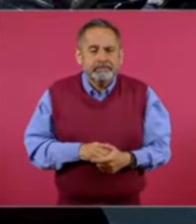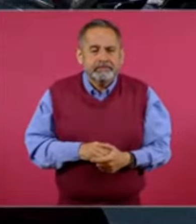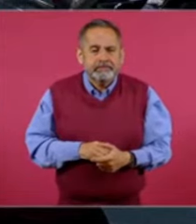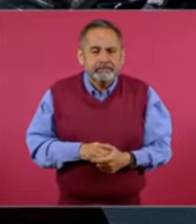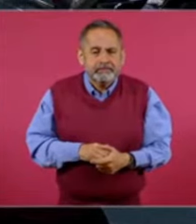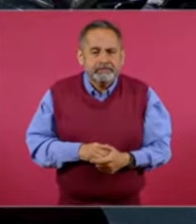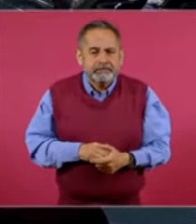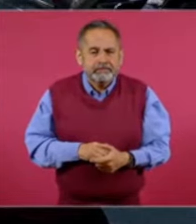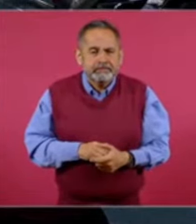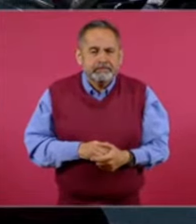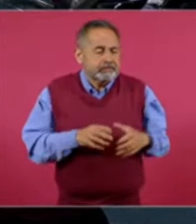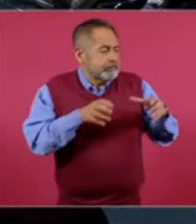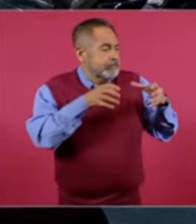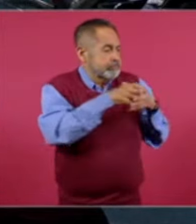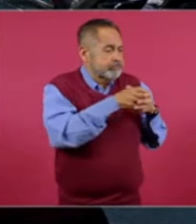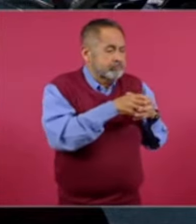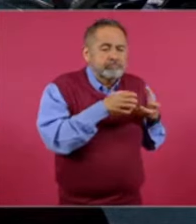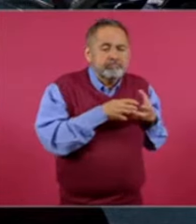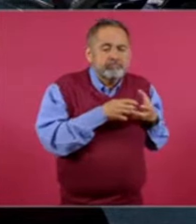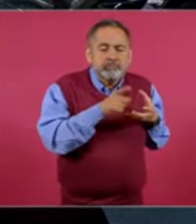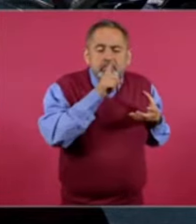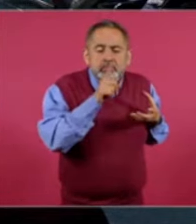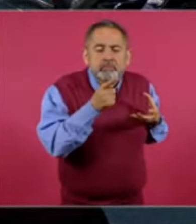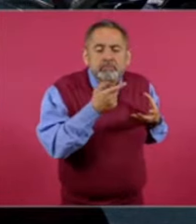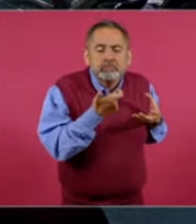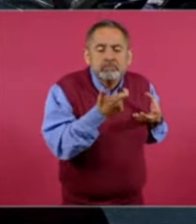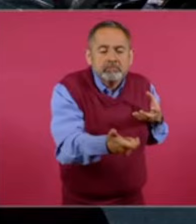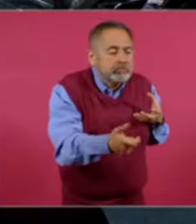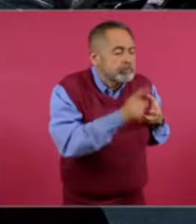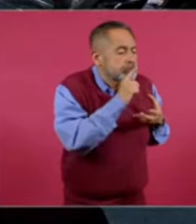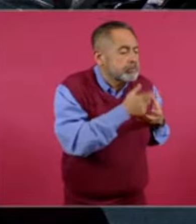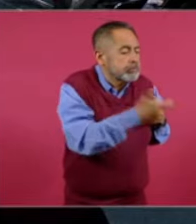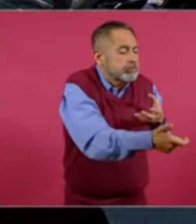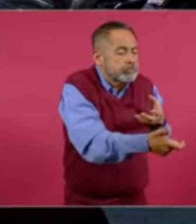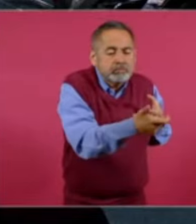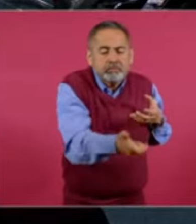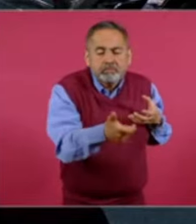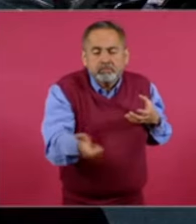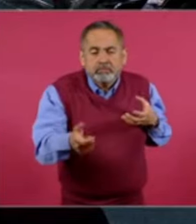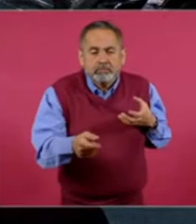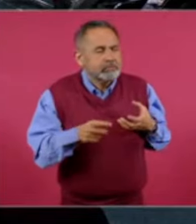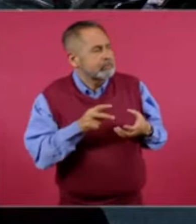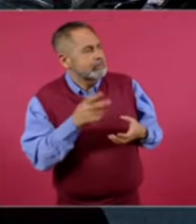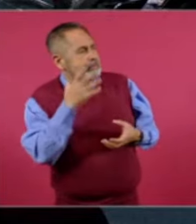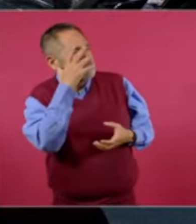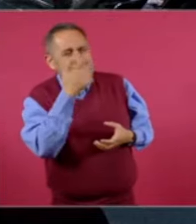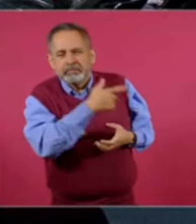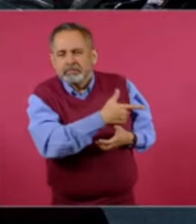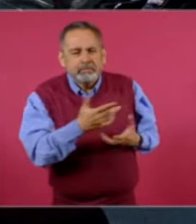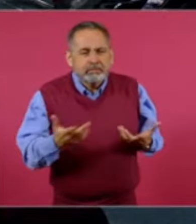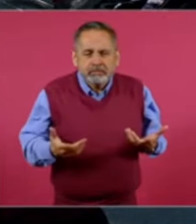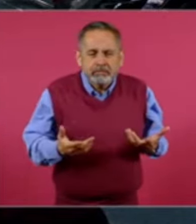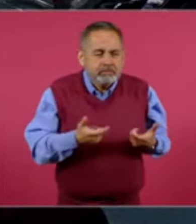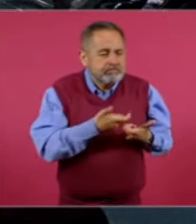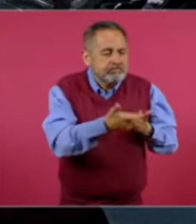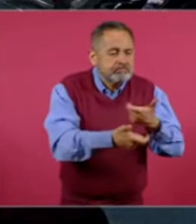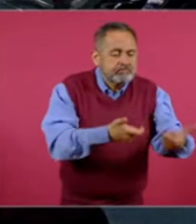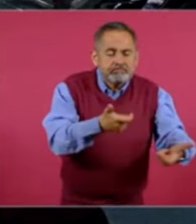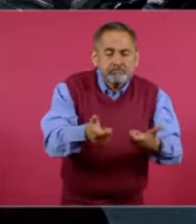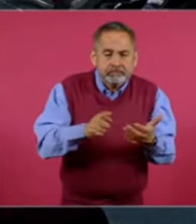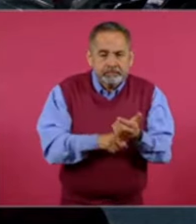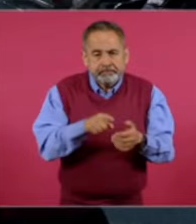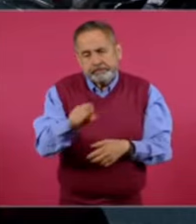de esta oligarquía creada o fortalecida a partir de que iniciaron